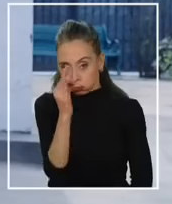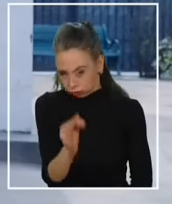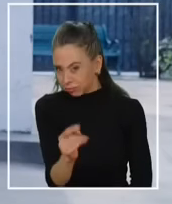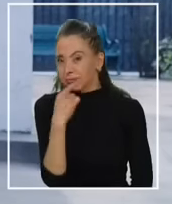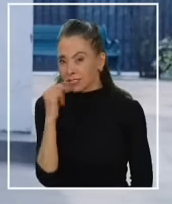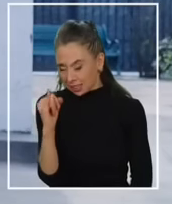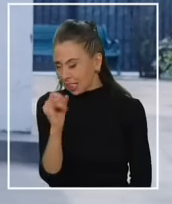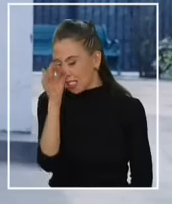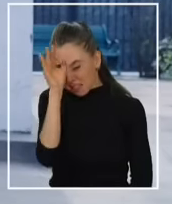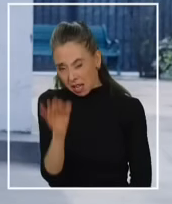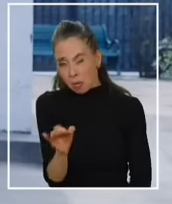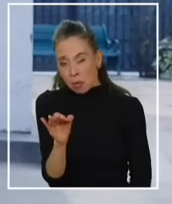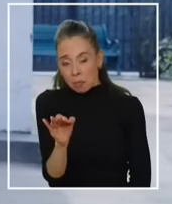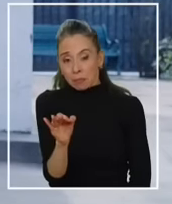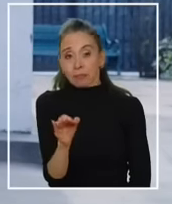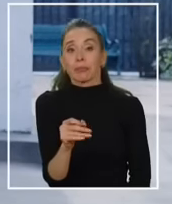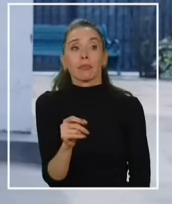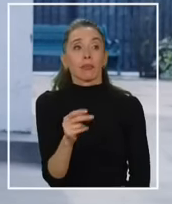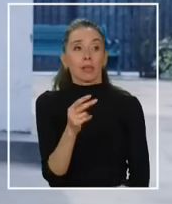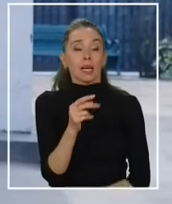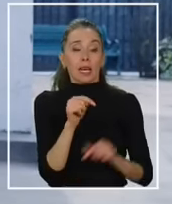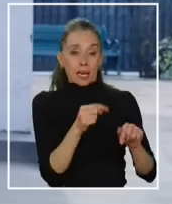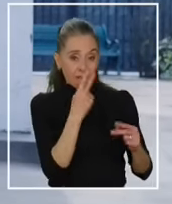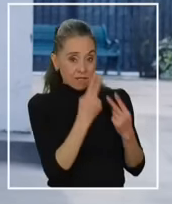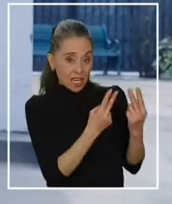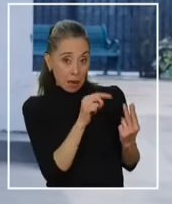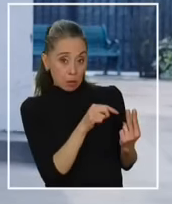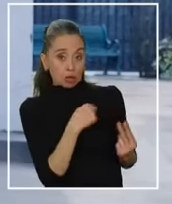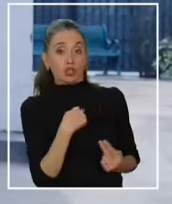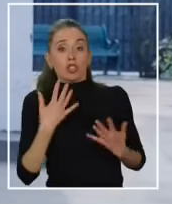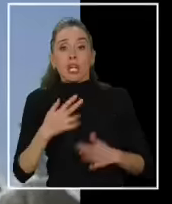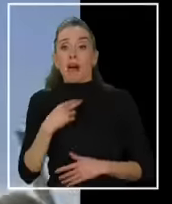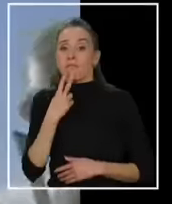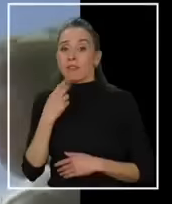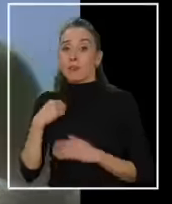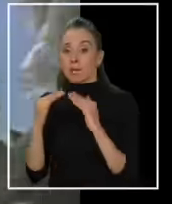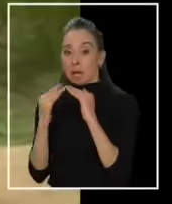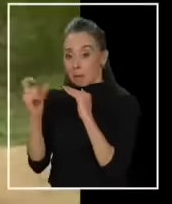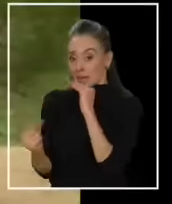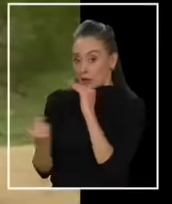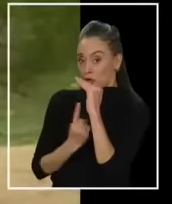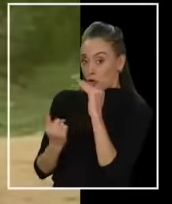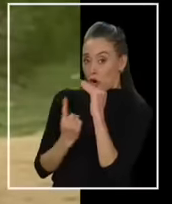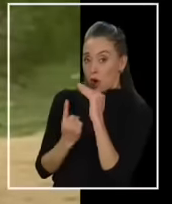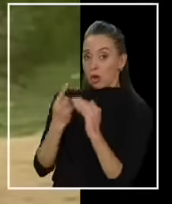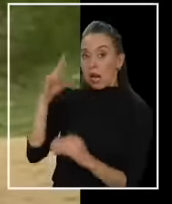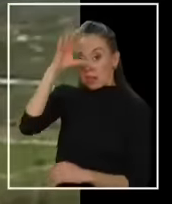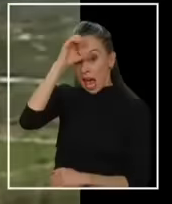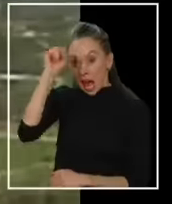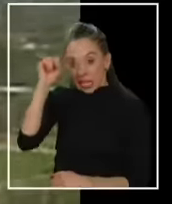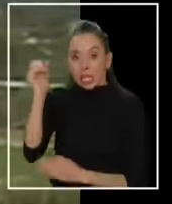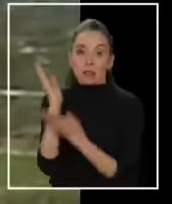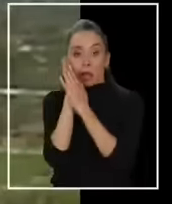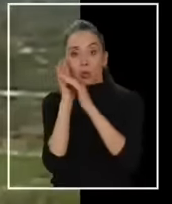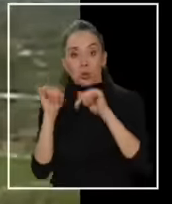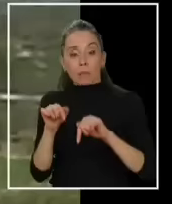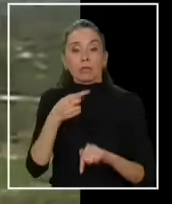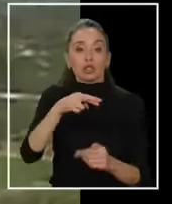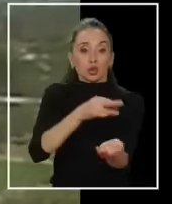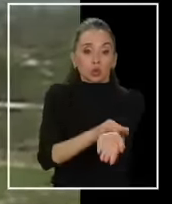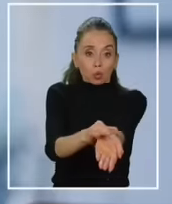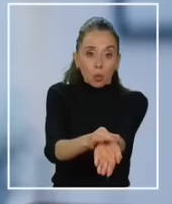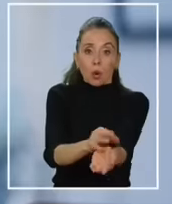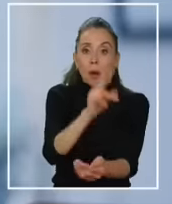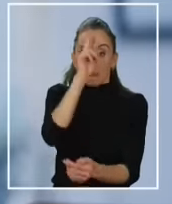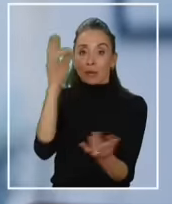dar certificado porque así como se veía aquí, yo lo viví en mi casa. Yo recibí gente de Argentina, de acá del sur, de